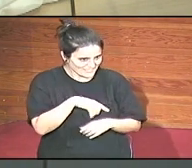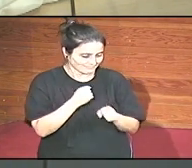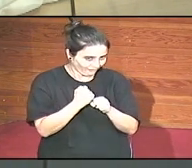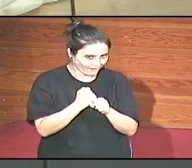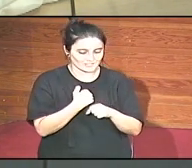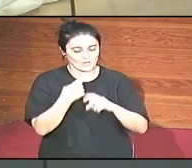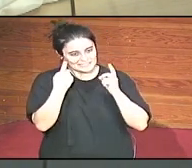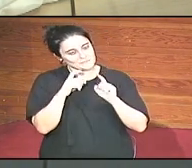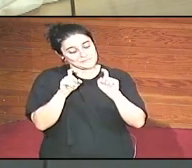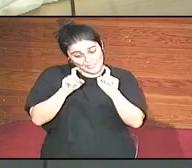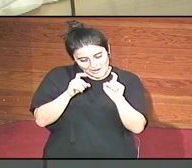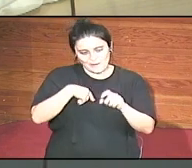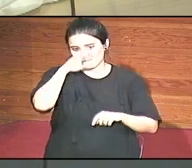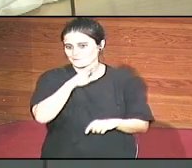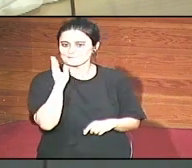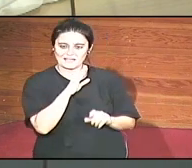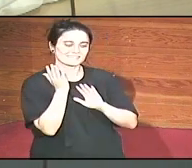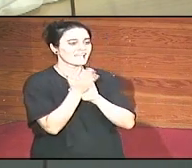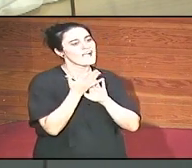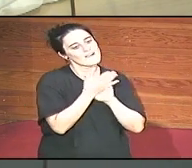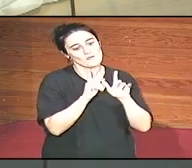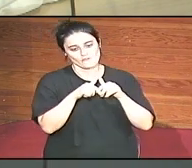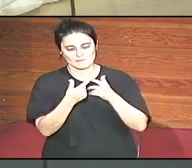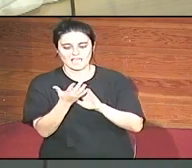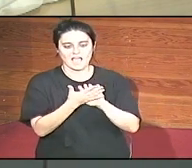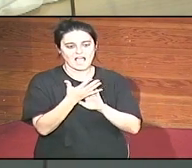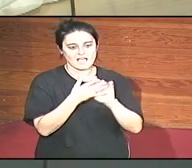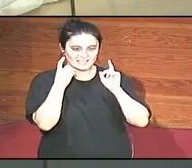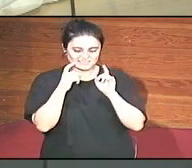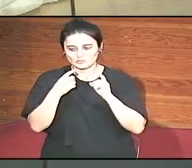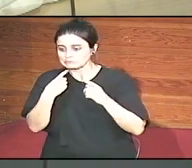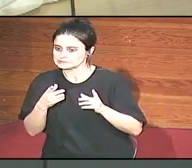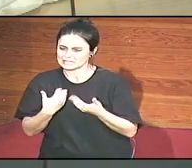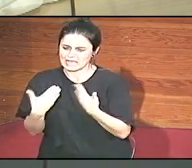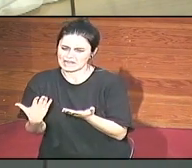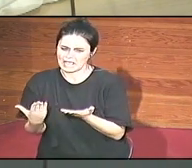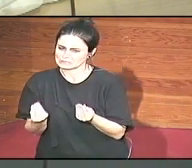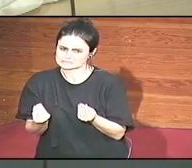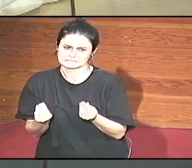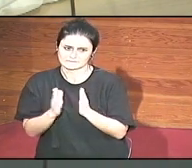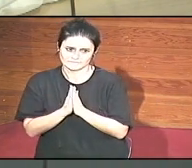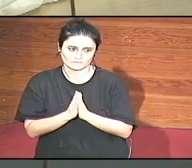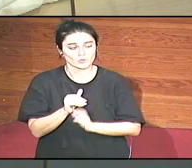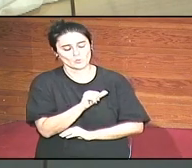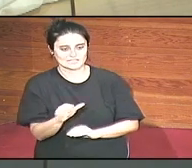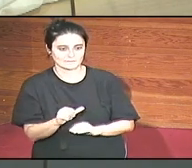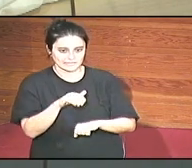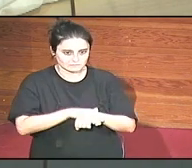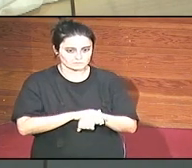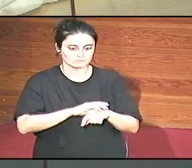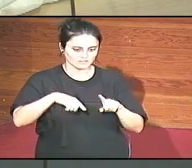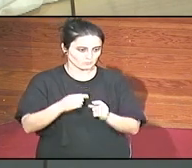educar o hablarlo con mis padres o hablando con la familia y que no regalen tanto hacen caso una semana lo vuelven a